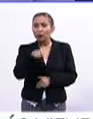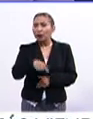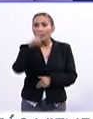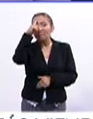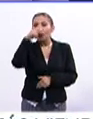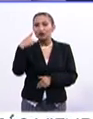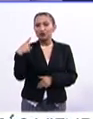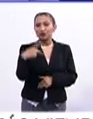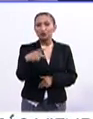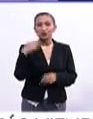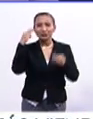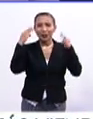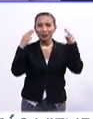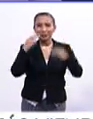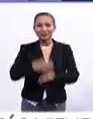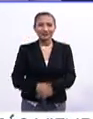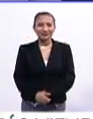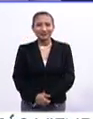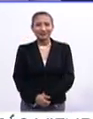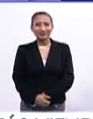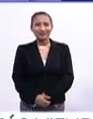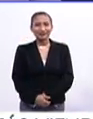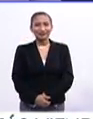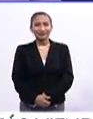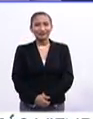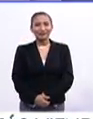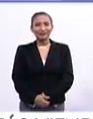porque México es tu museo.